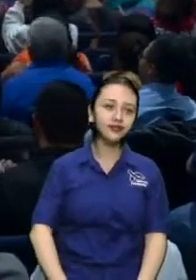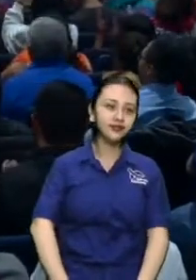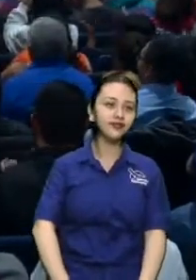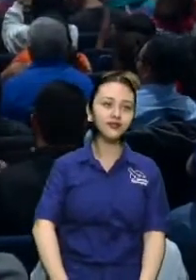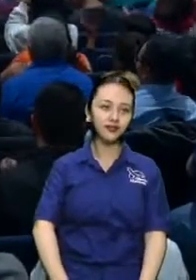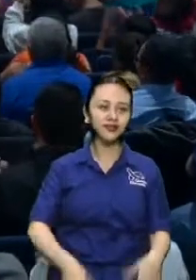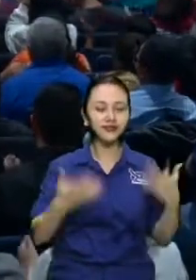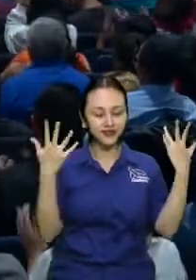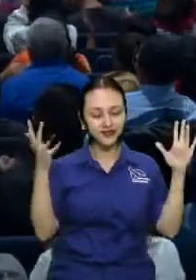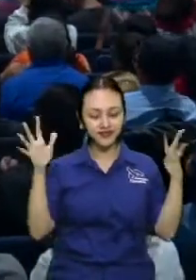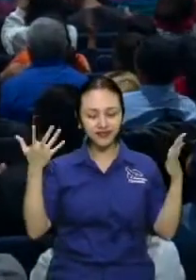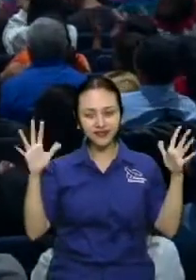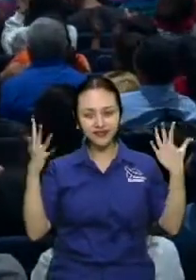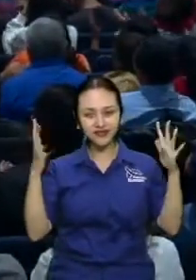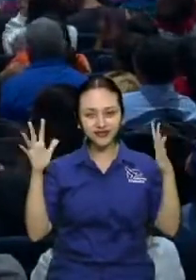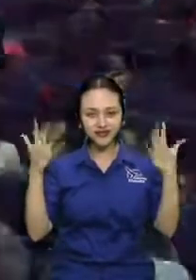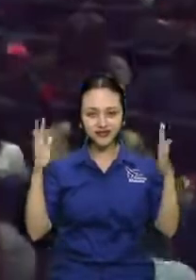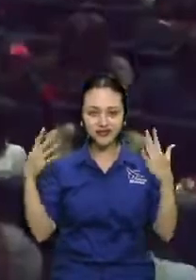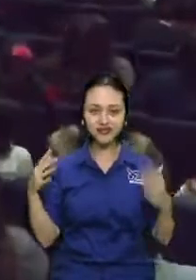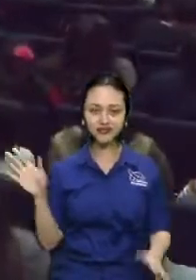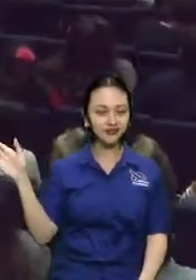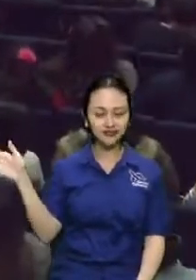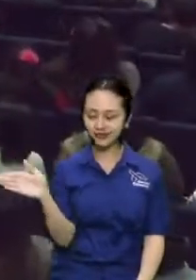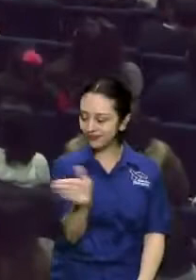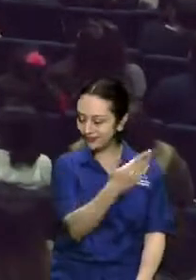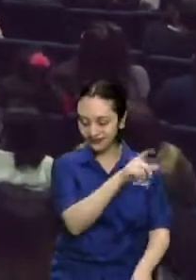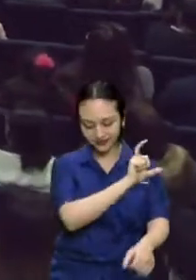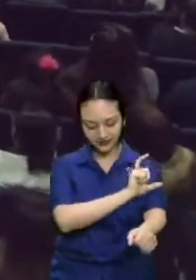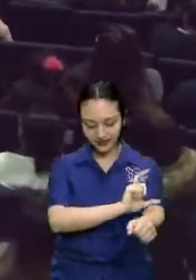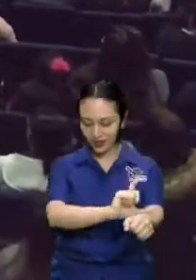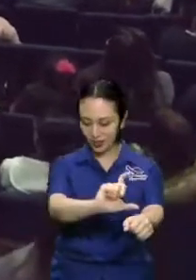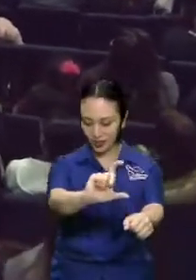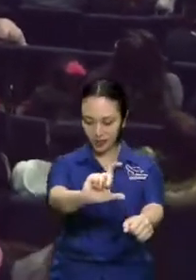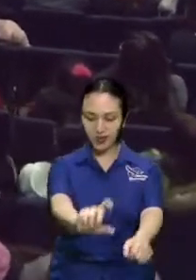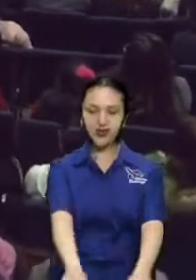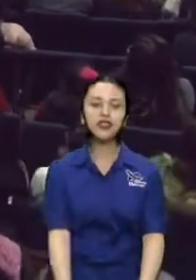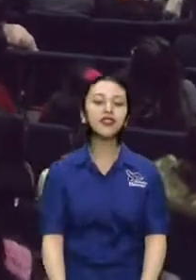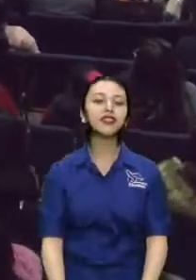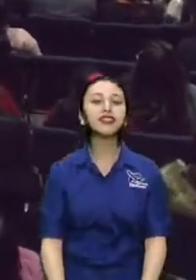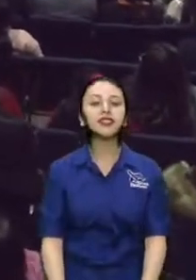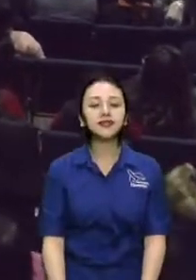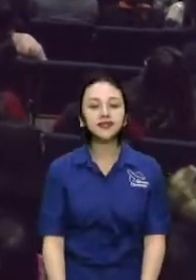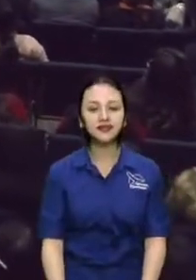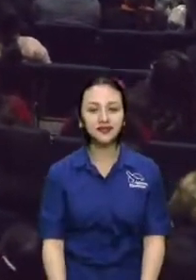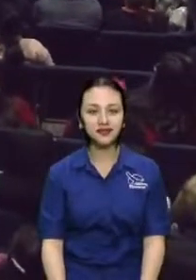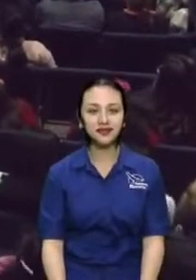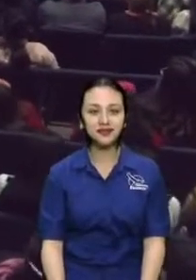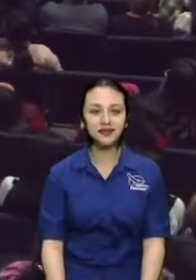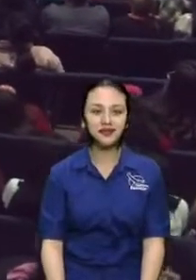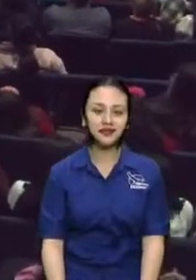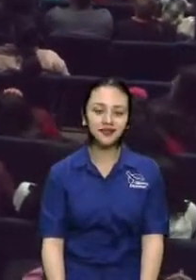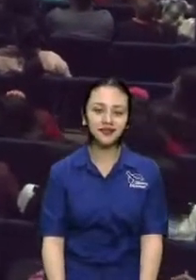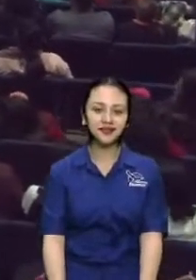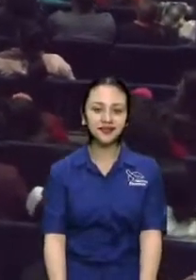Así hacían. Sigamos acá. Me quedan 3 minutitos para finalizar.